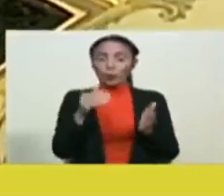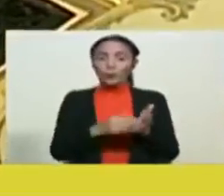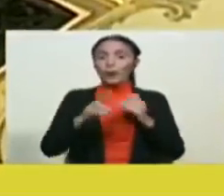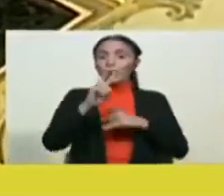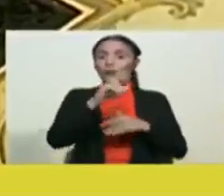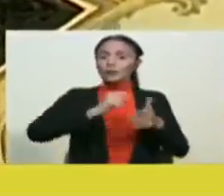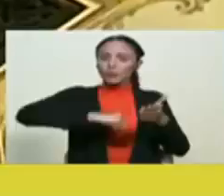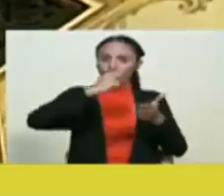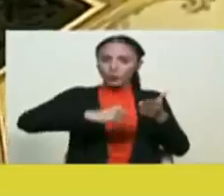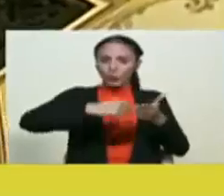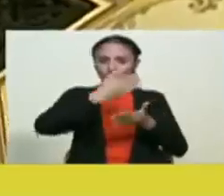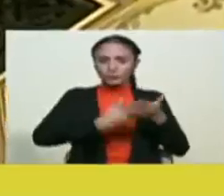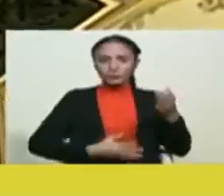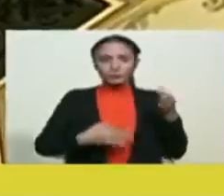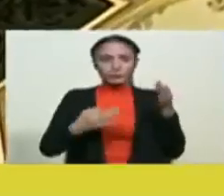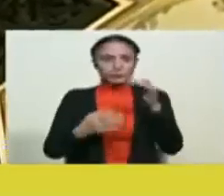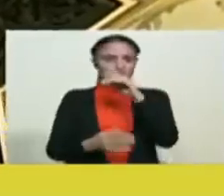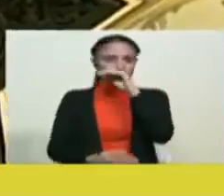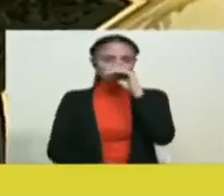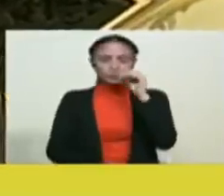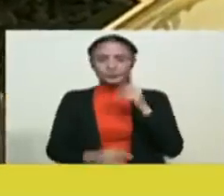firmó un camino histórico